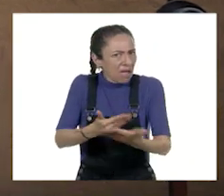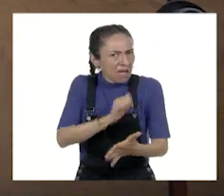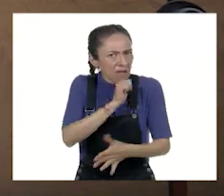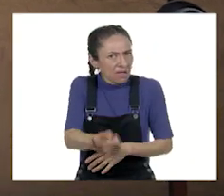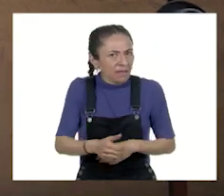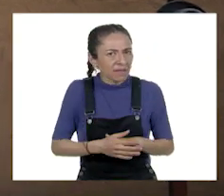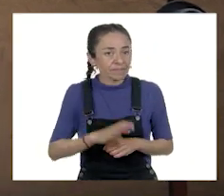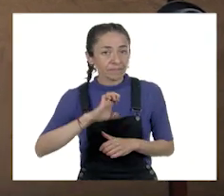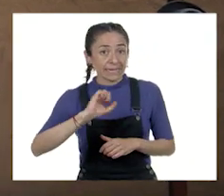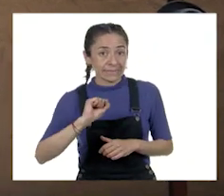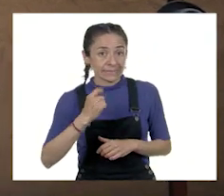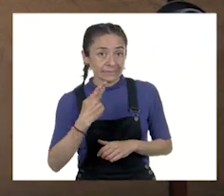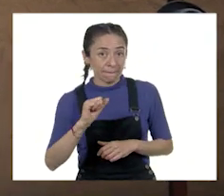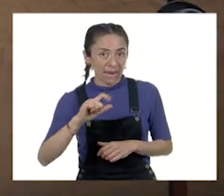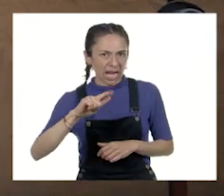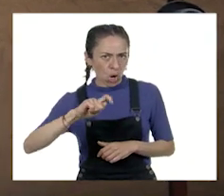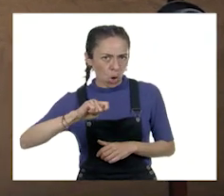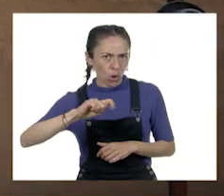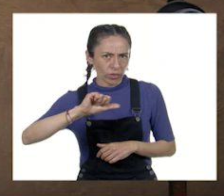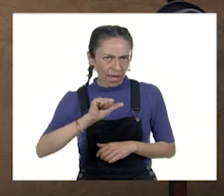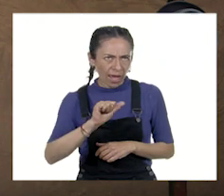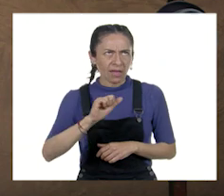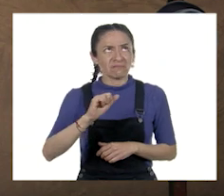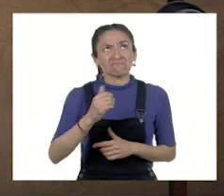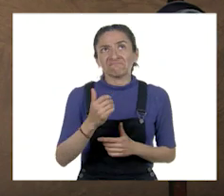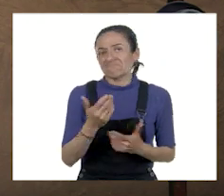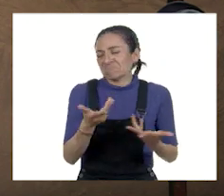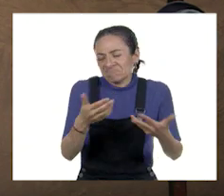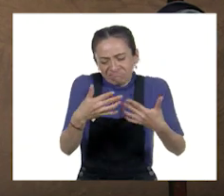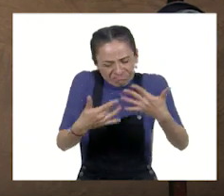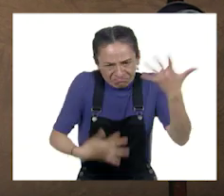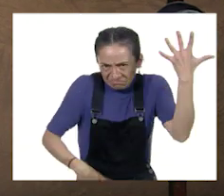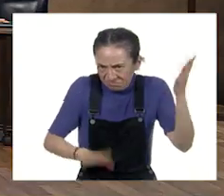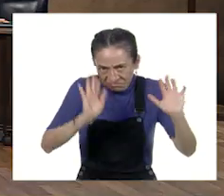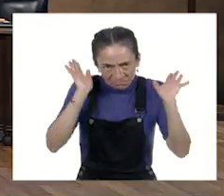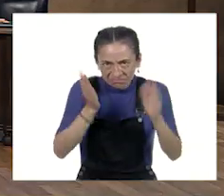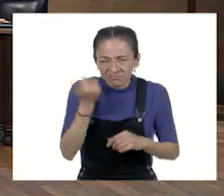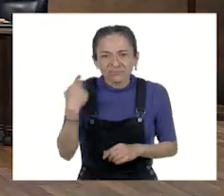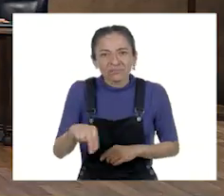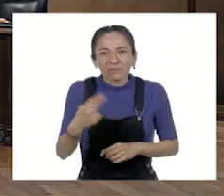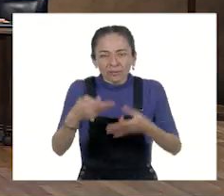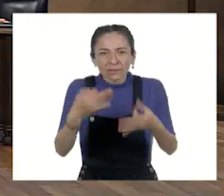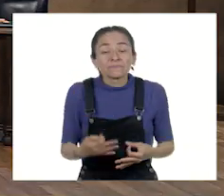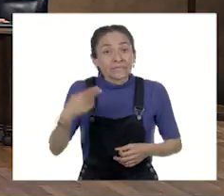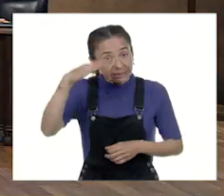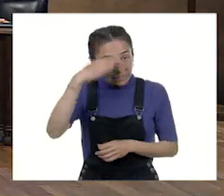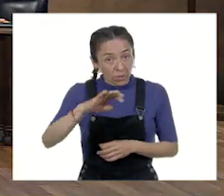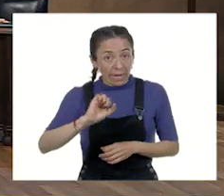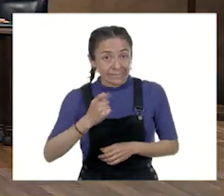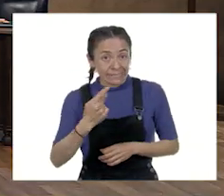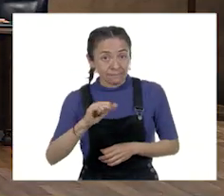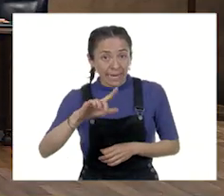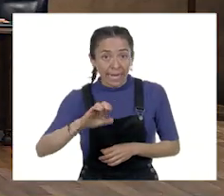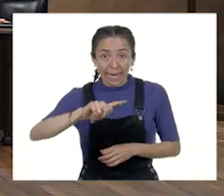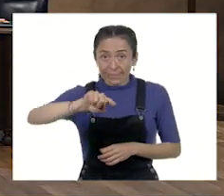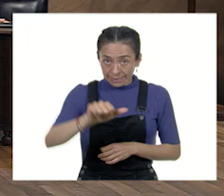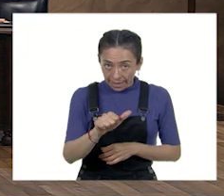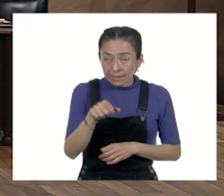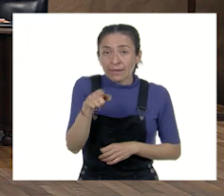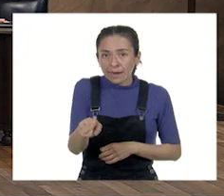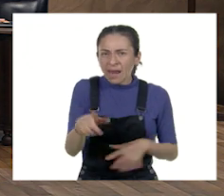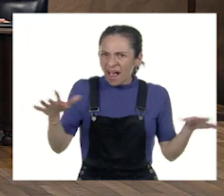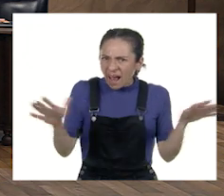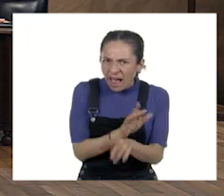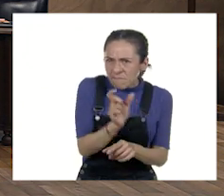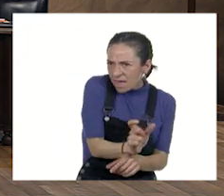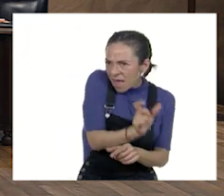¿Es pelota, es paleta o es peleta? Al señor Espeleta no le gustó nada que le cambiaran el